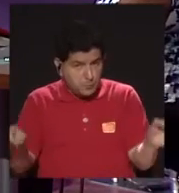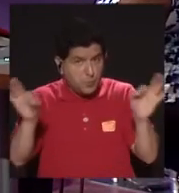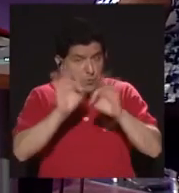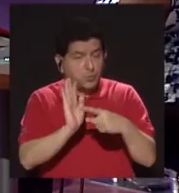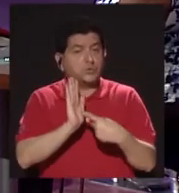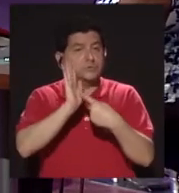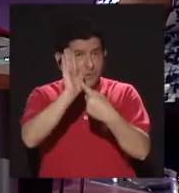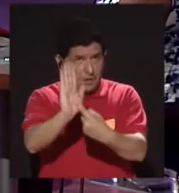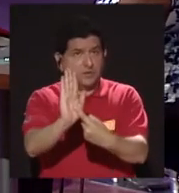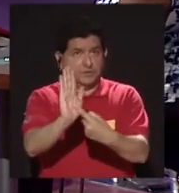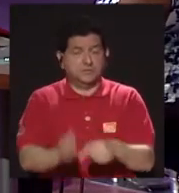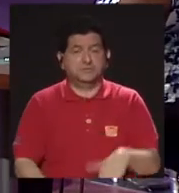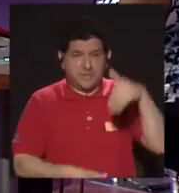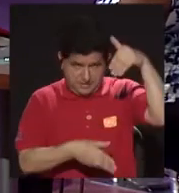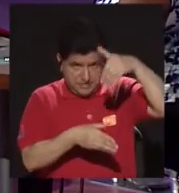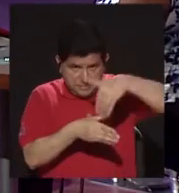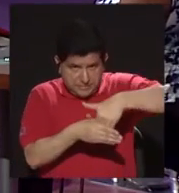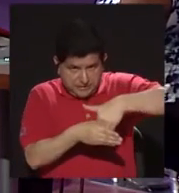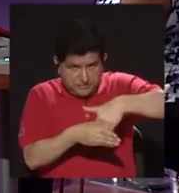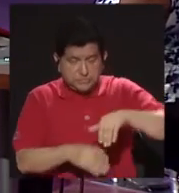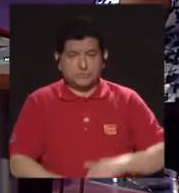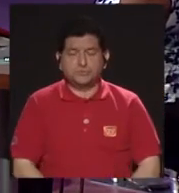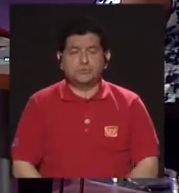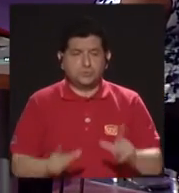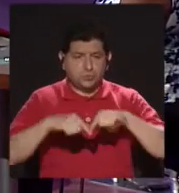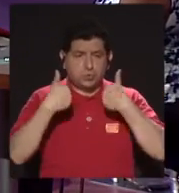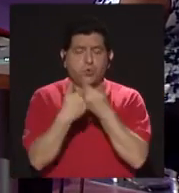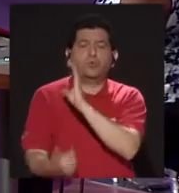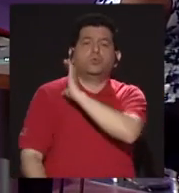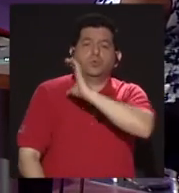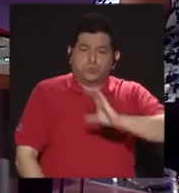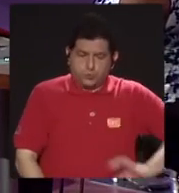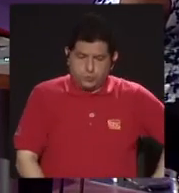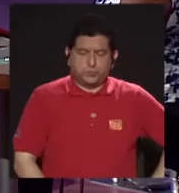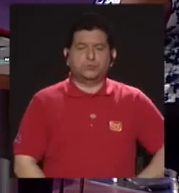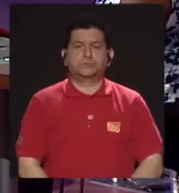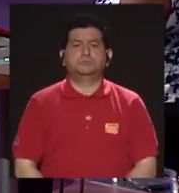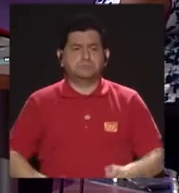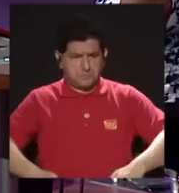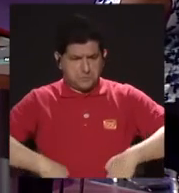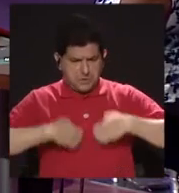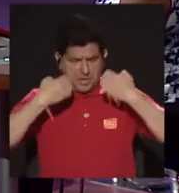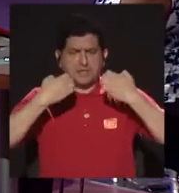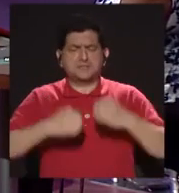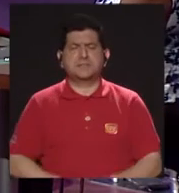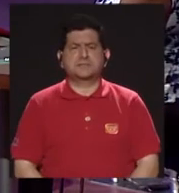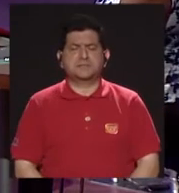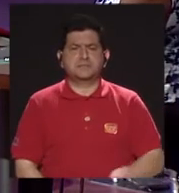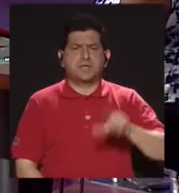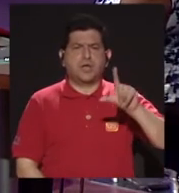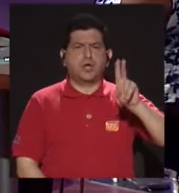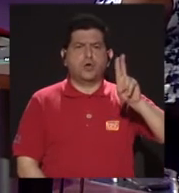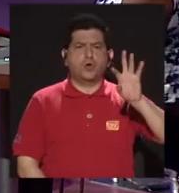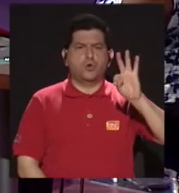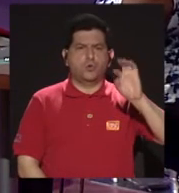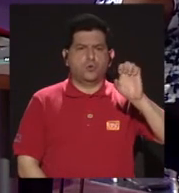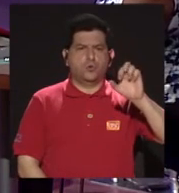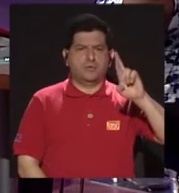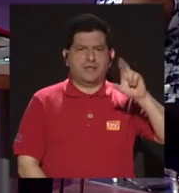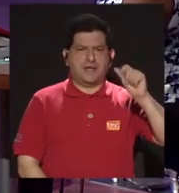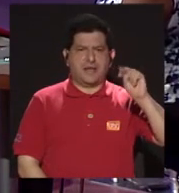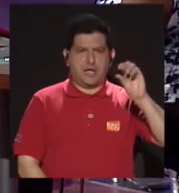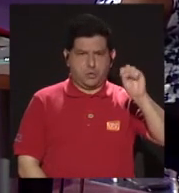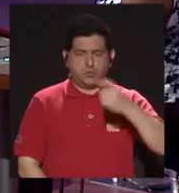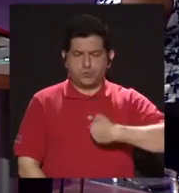señalar que dentro de los grupos cristianos existen por ejemplo los luteranos que nos dan